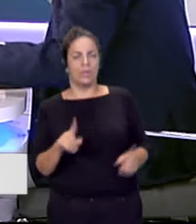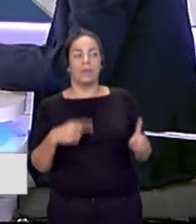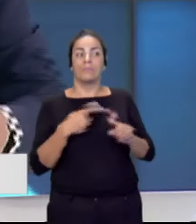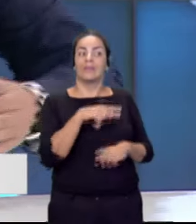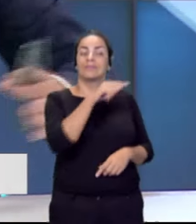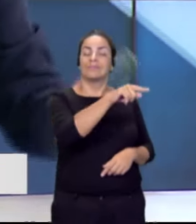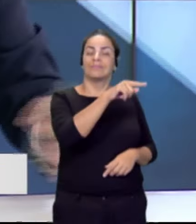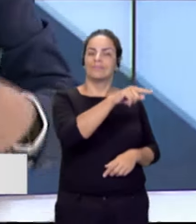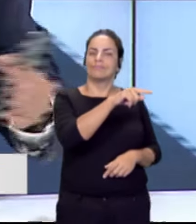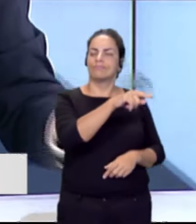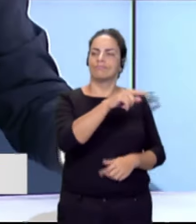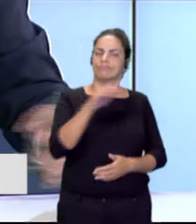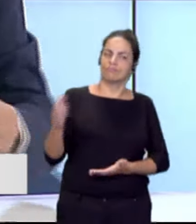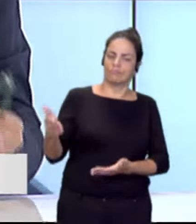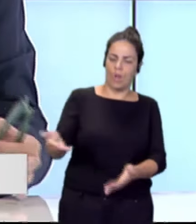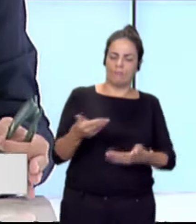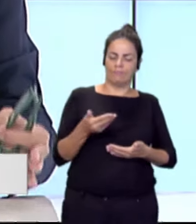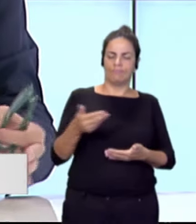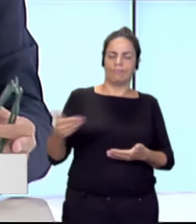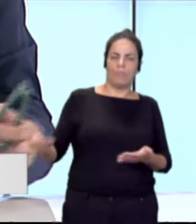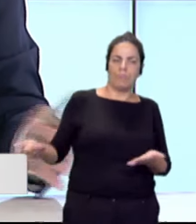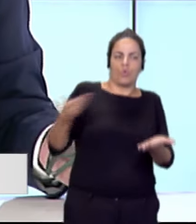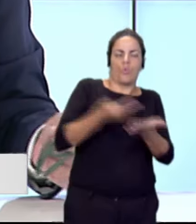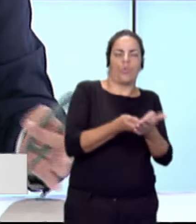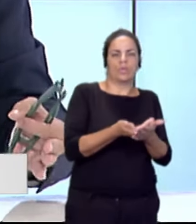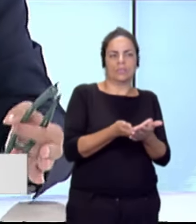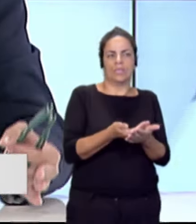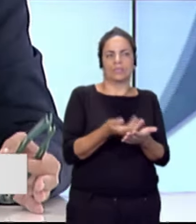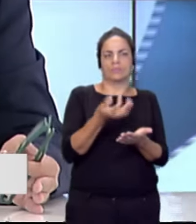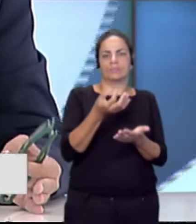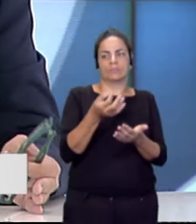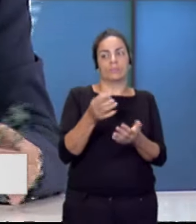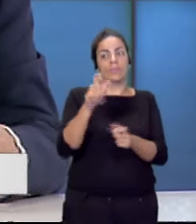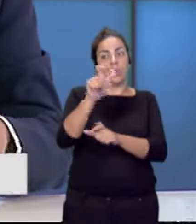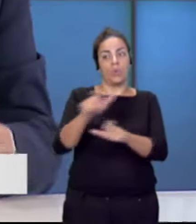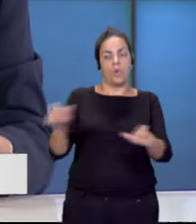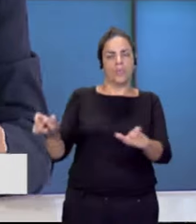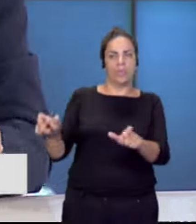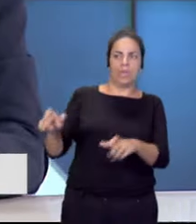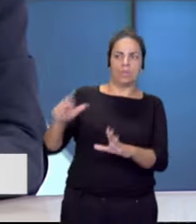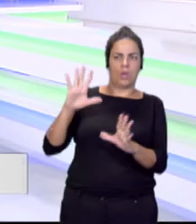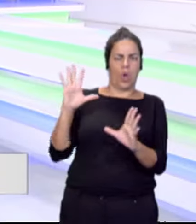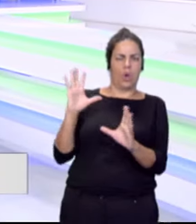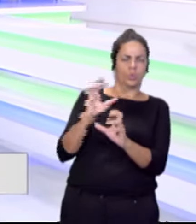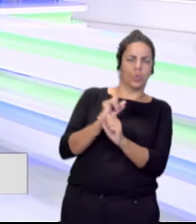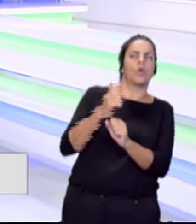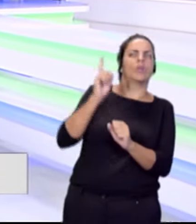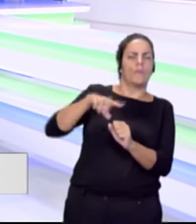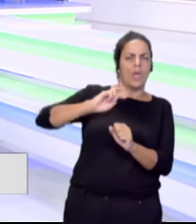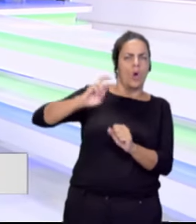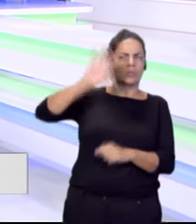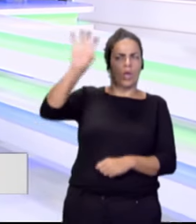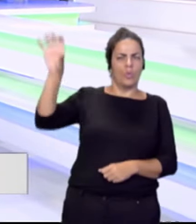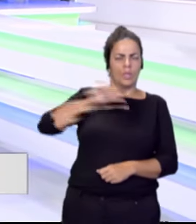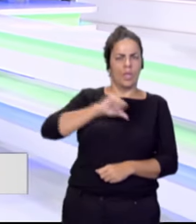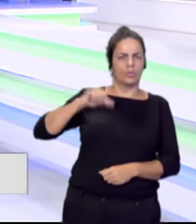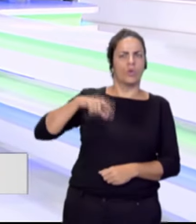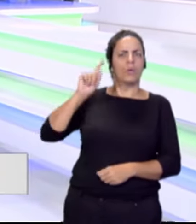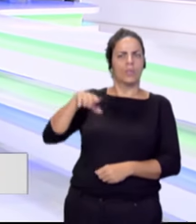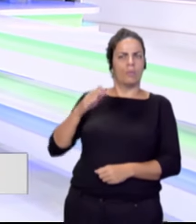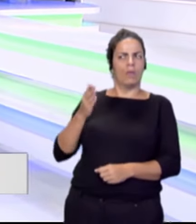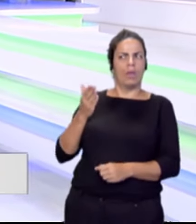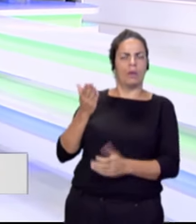encargos, unas propuestas por parte de unos personajes realmente oscuros que le hicieron a otras comunidades autónomas y otras comunidades autónomas de su mismo